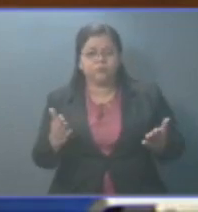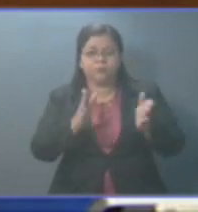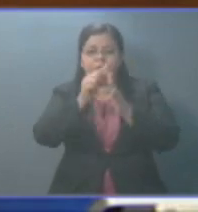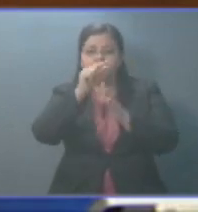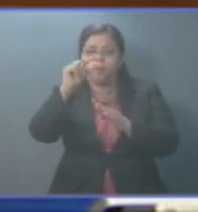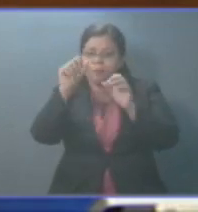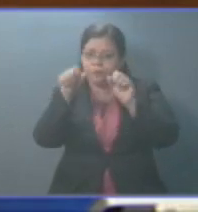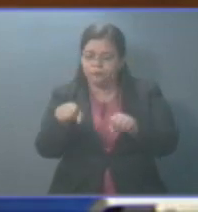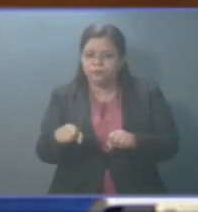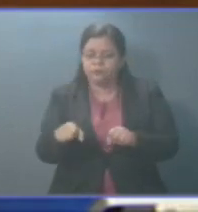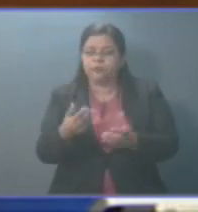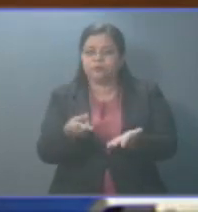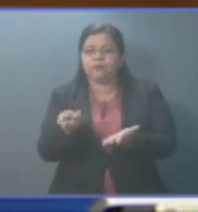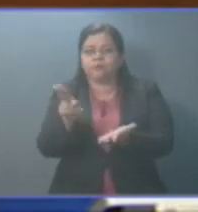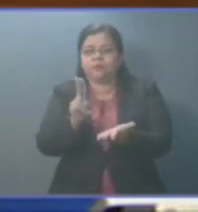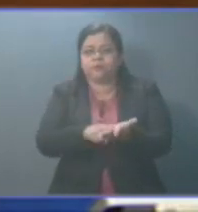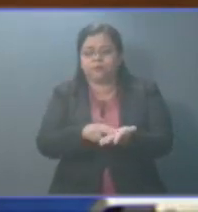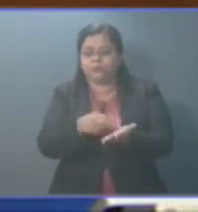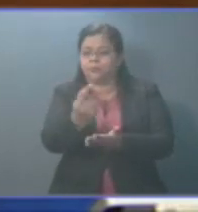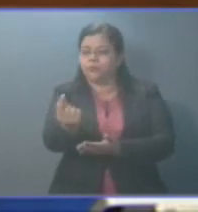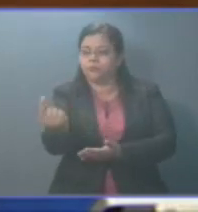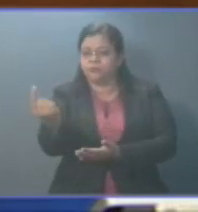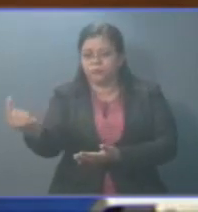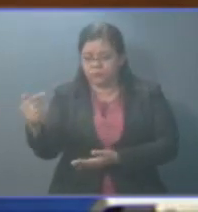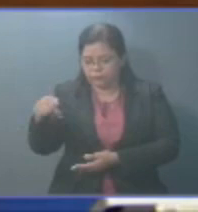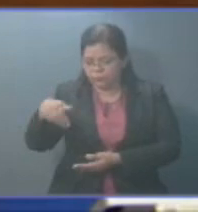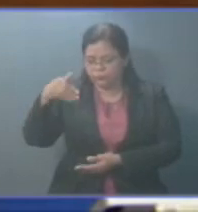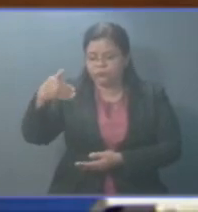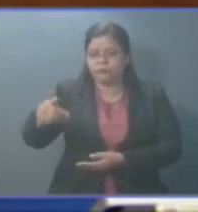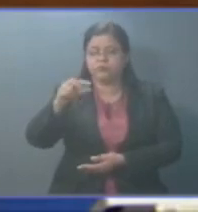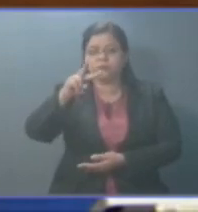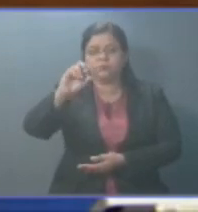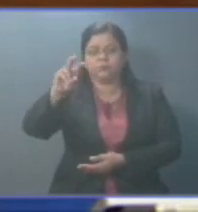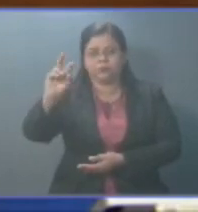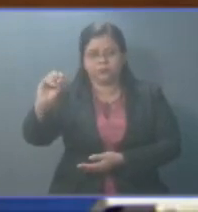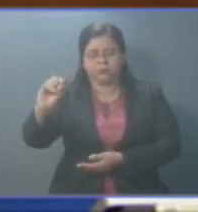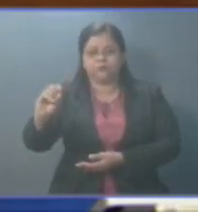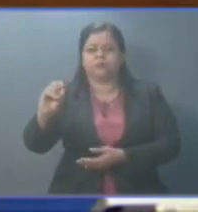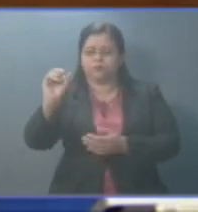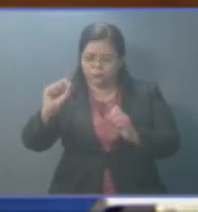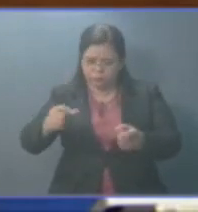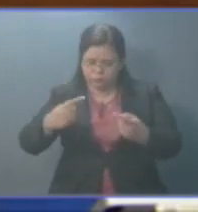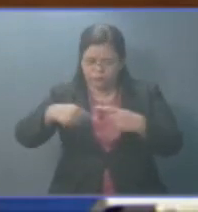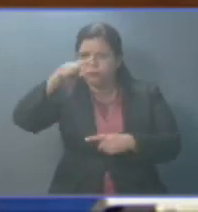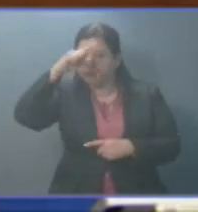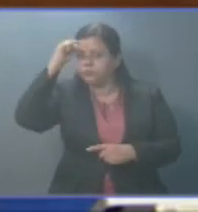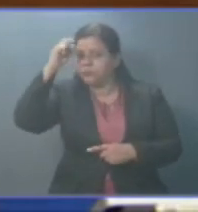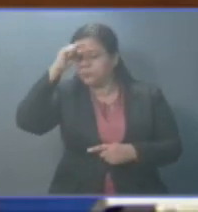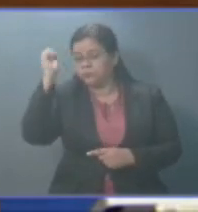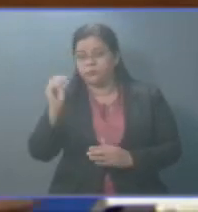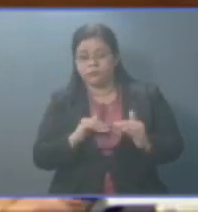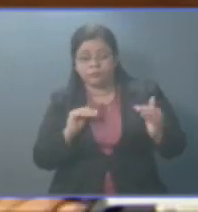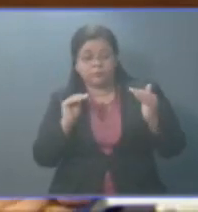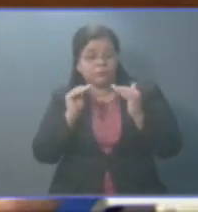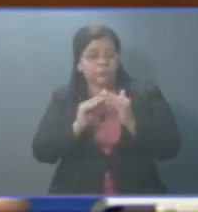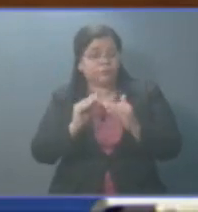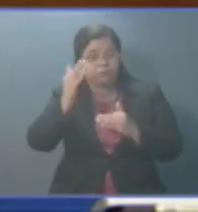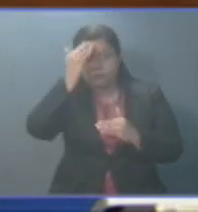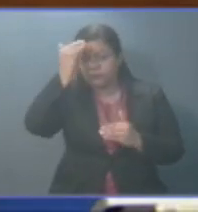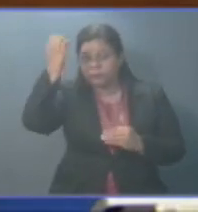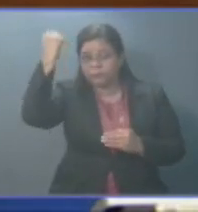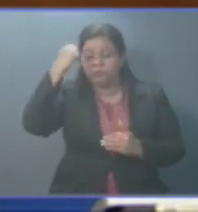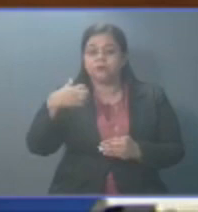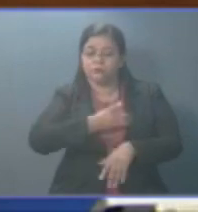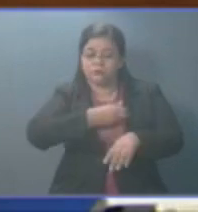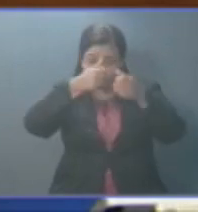contratar personal en lo que le resta de este año 2020 y poder funcionar. De igual manera, es importante la